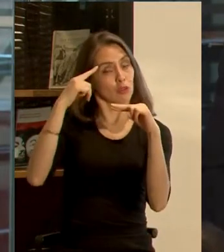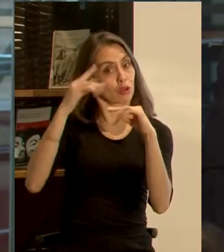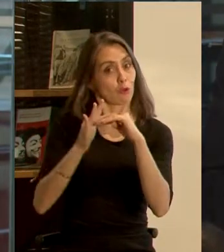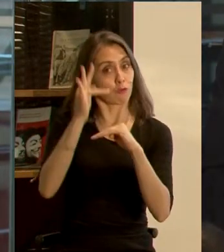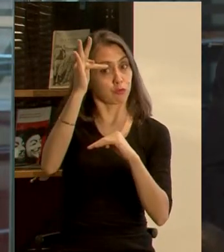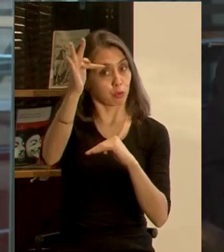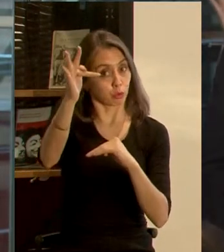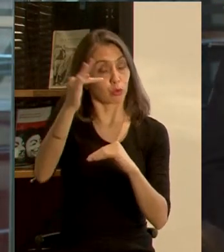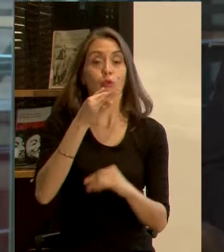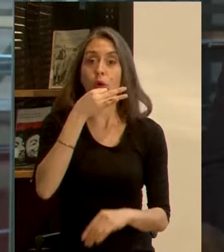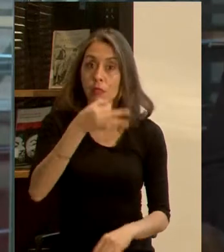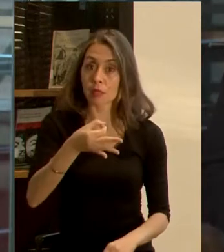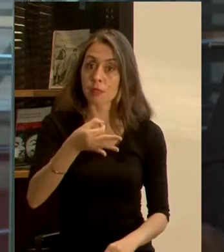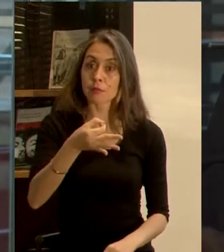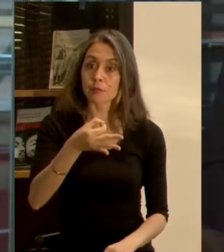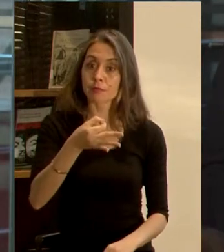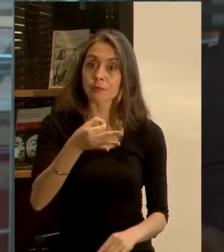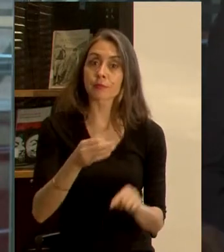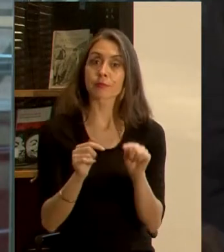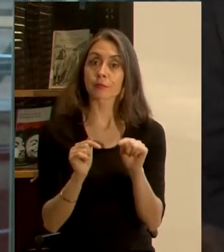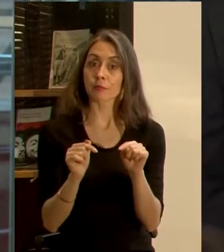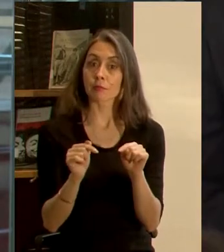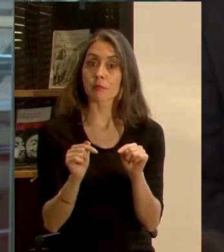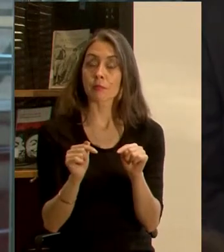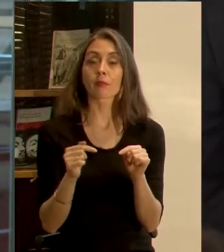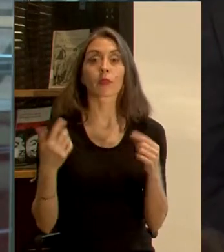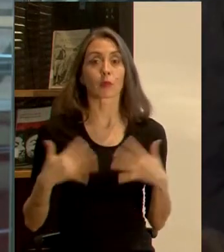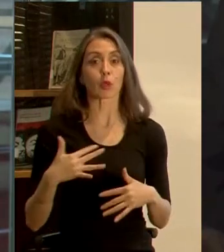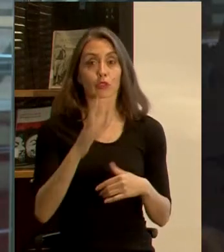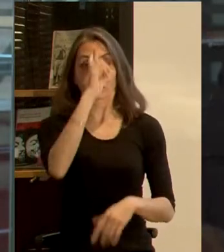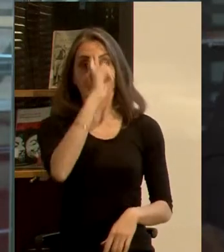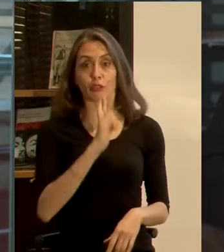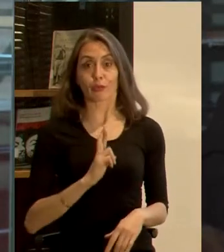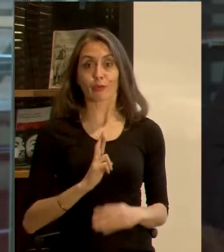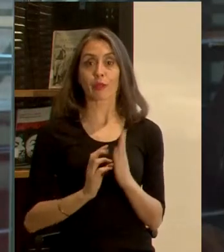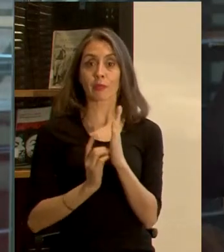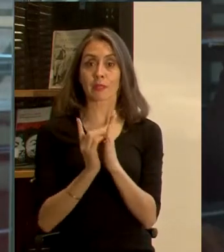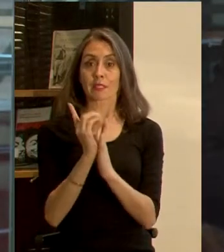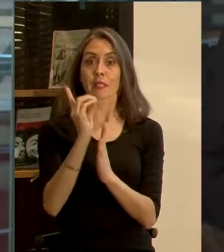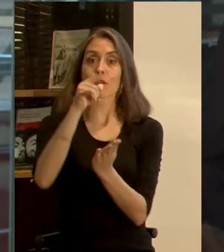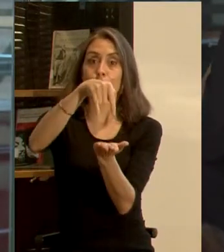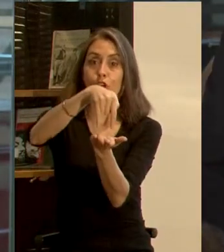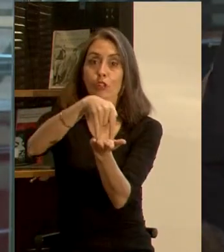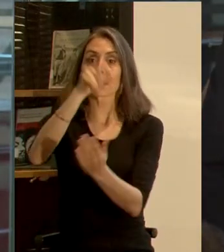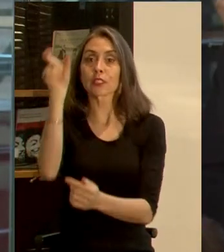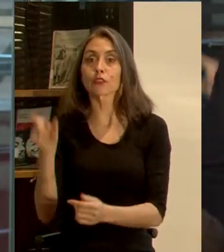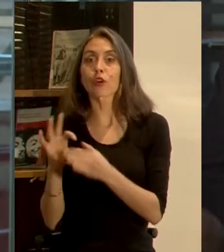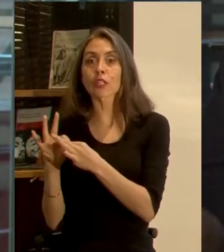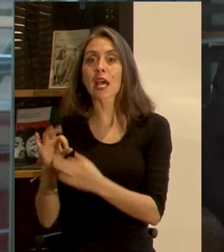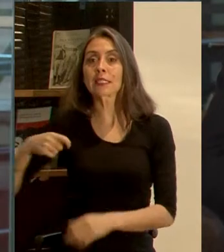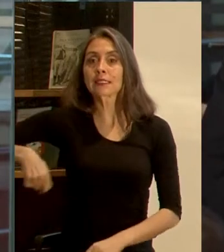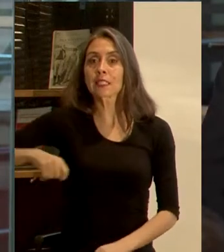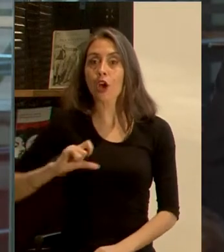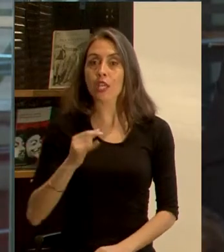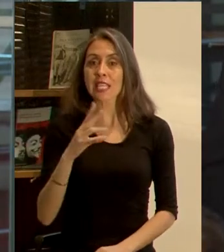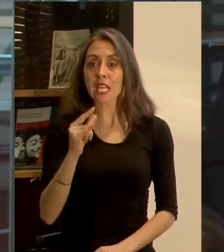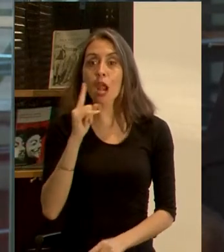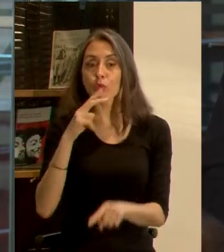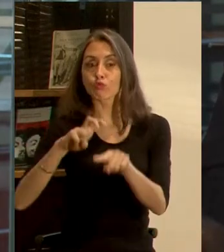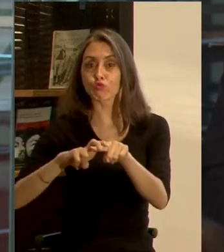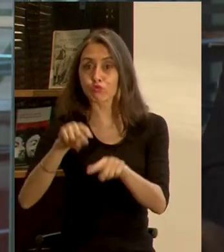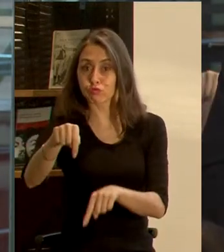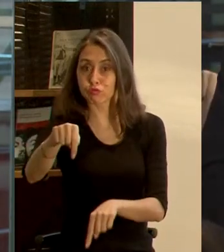quiero destacarlo acá, ha tenido un gran rol y desarrollo desde el Congreso por parte del senador Girardi, que está acá